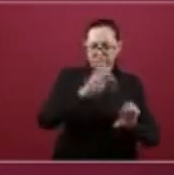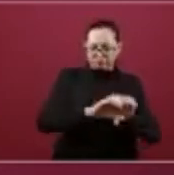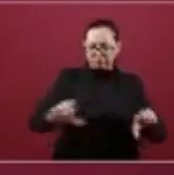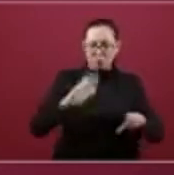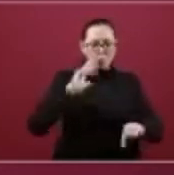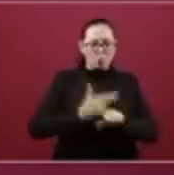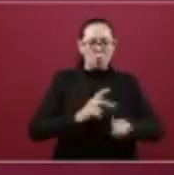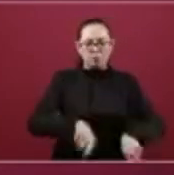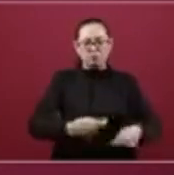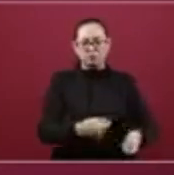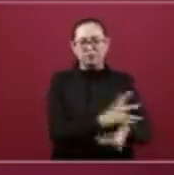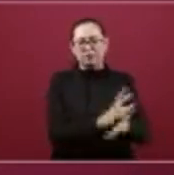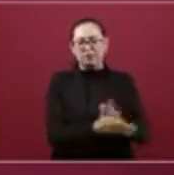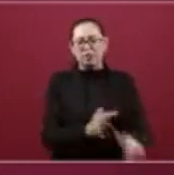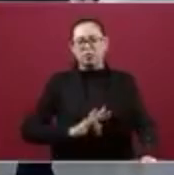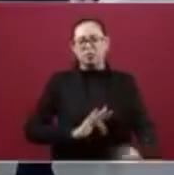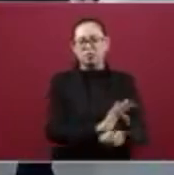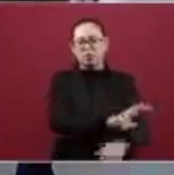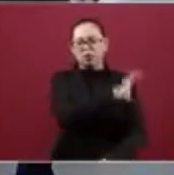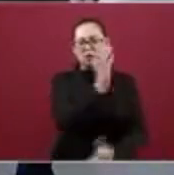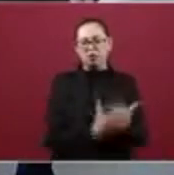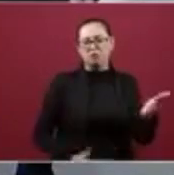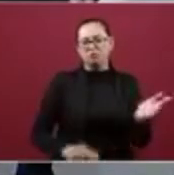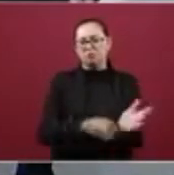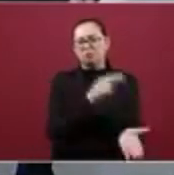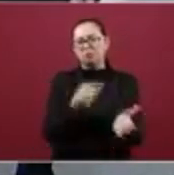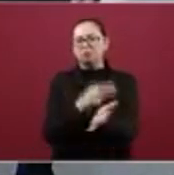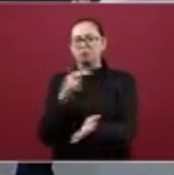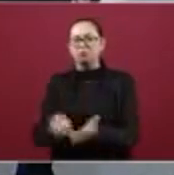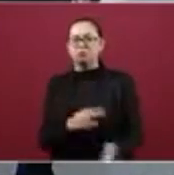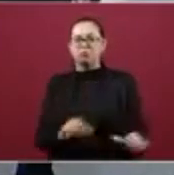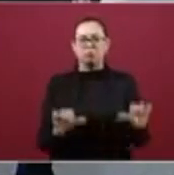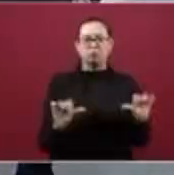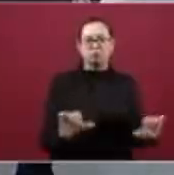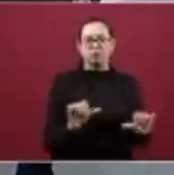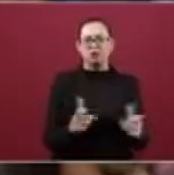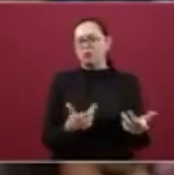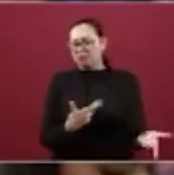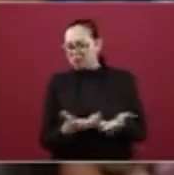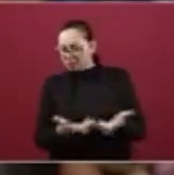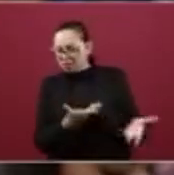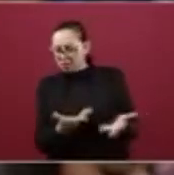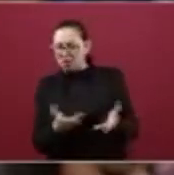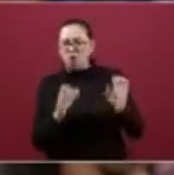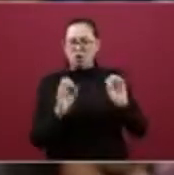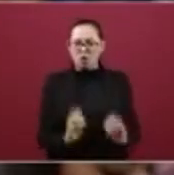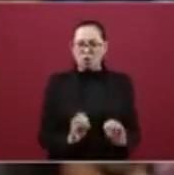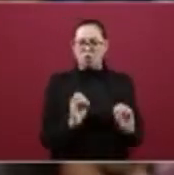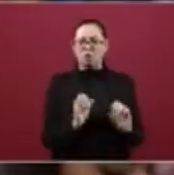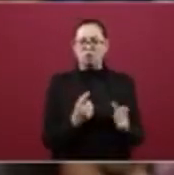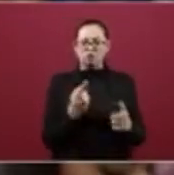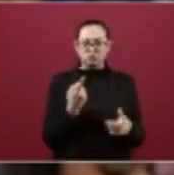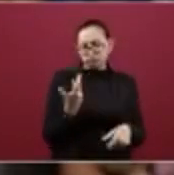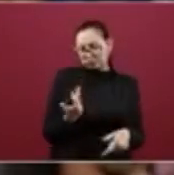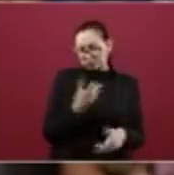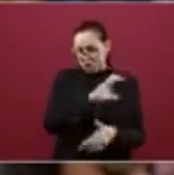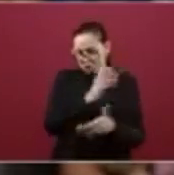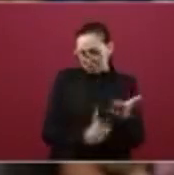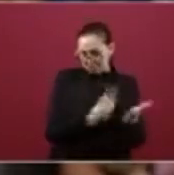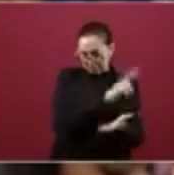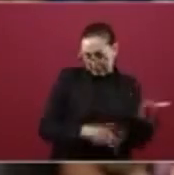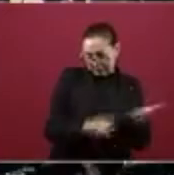que fueron favorecidas con contratos hechos a modo. Si se va a negociar o se vislumbra incluso litigar para anular estos